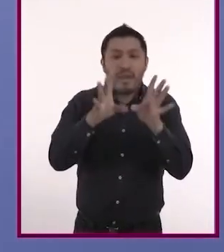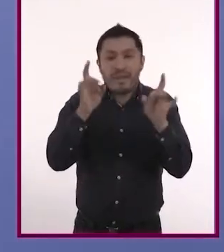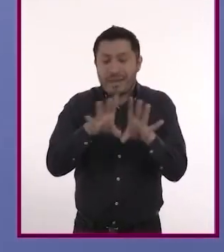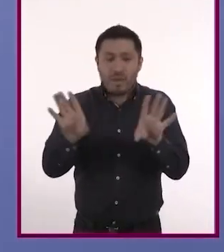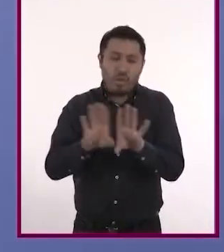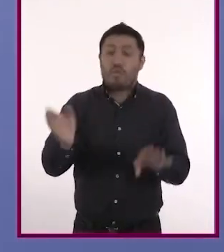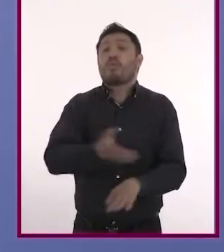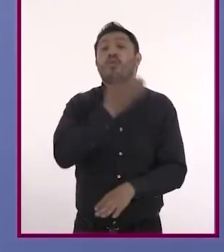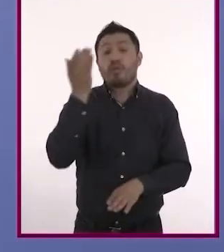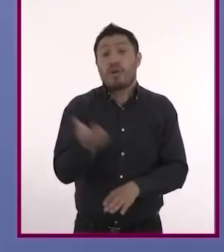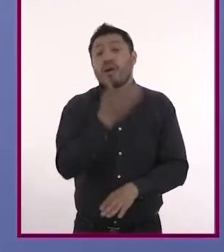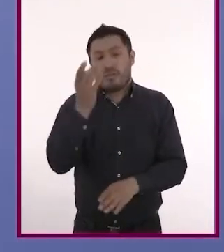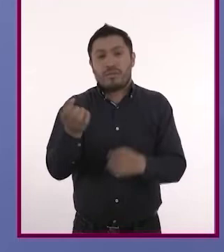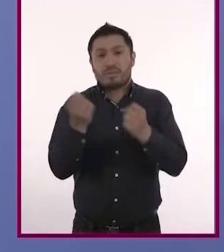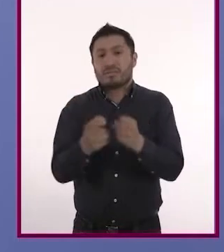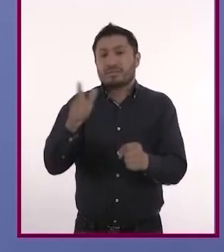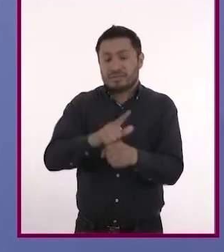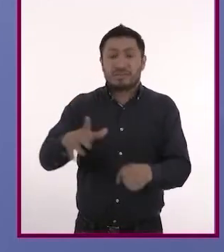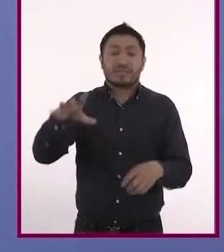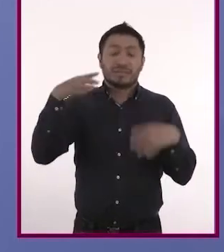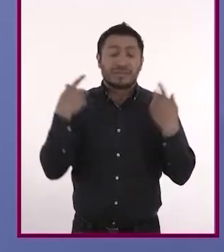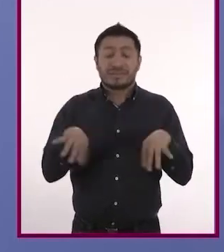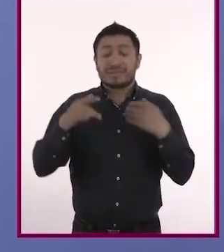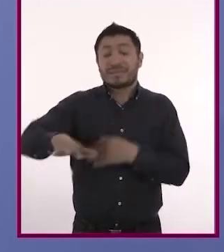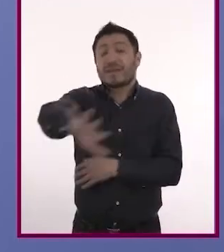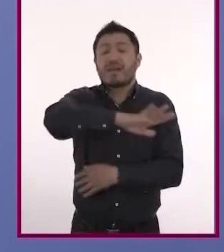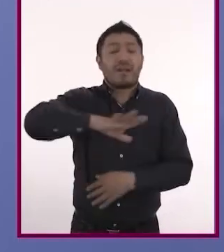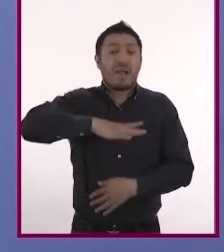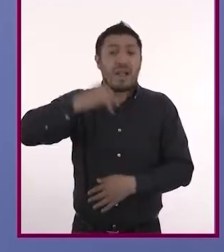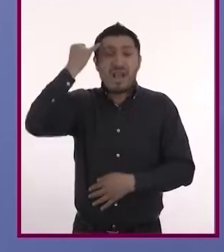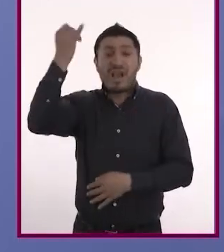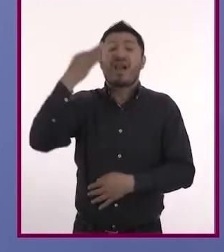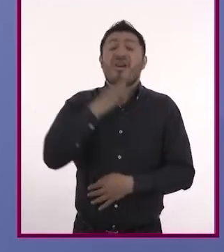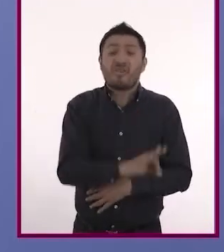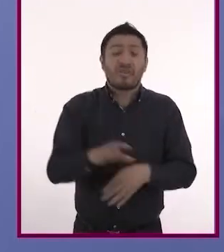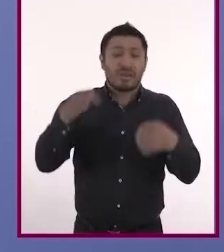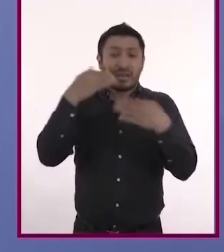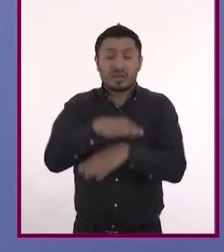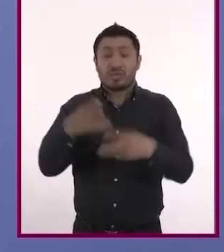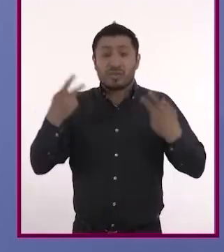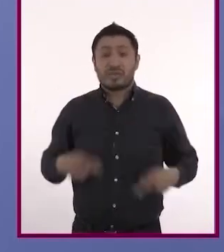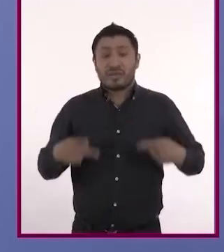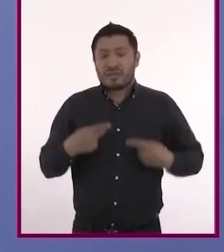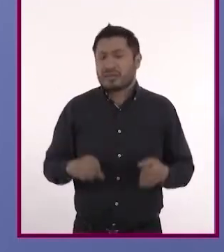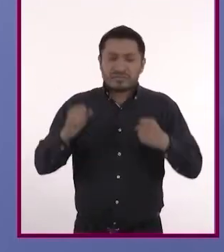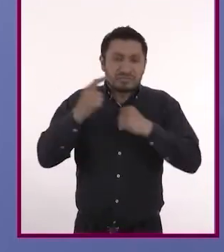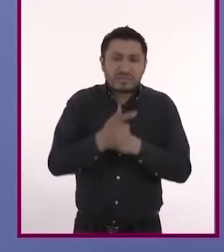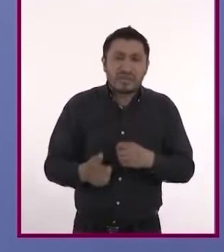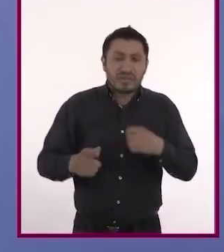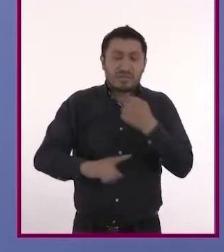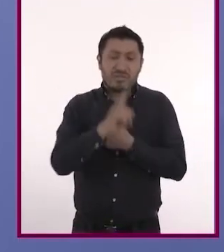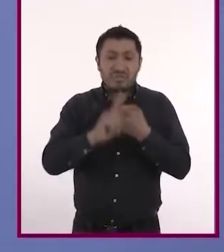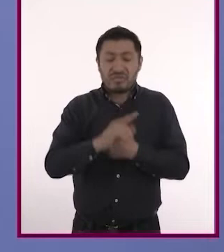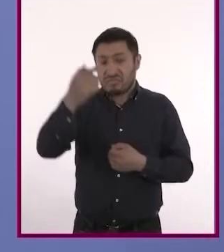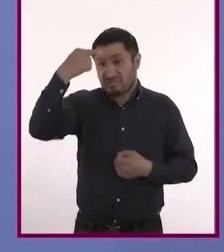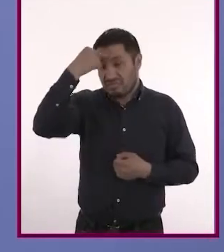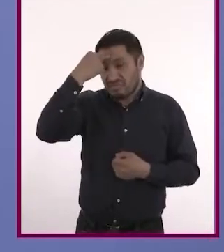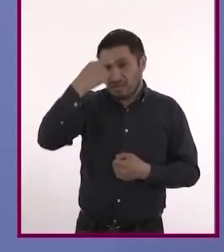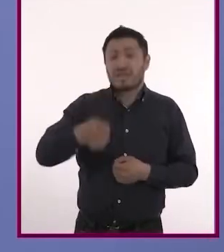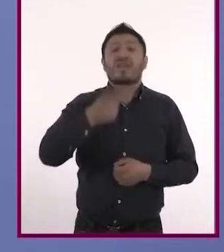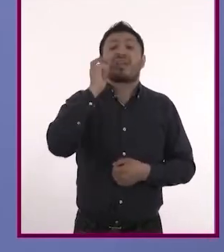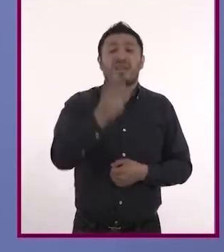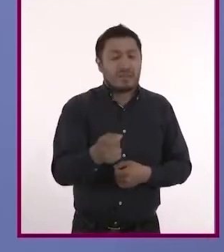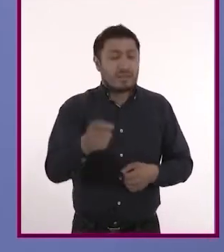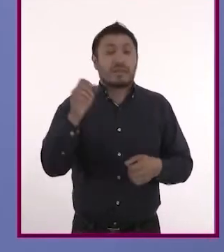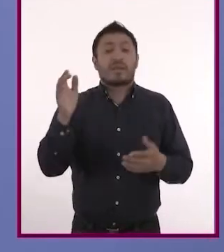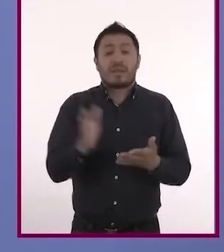tan frecuente, la sociedad tiene todavía varios estereotipos y prejuicios respecto a las personas con algún trastorno mental. O sea que además